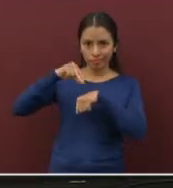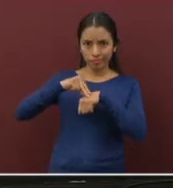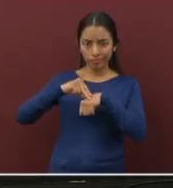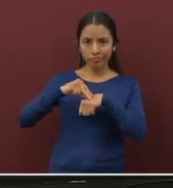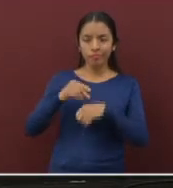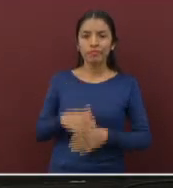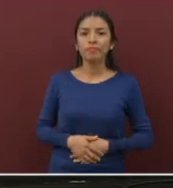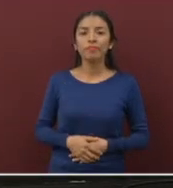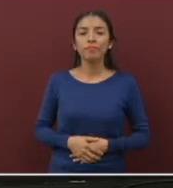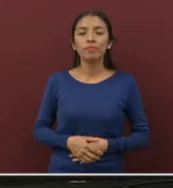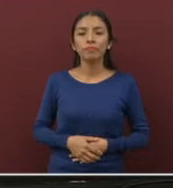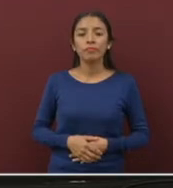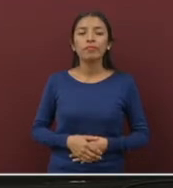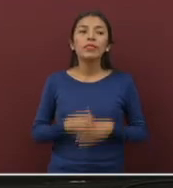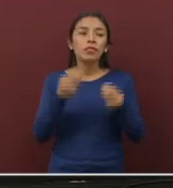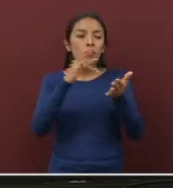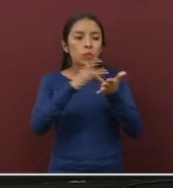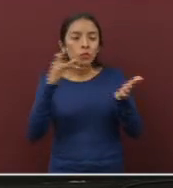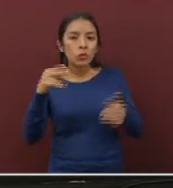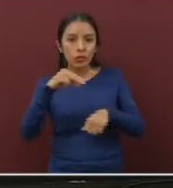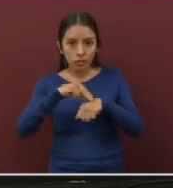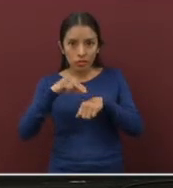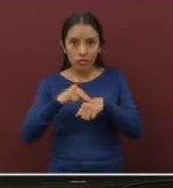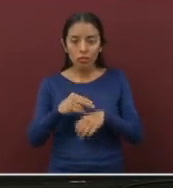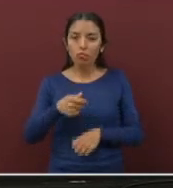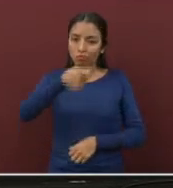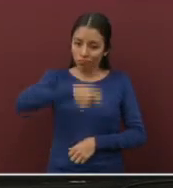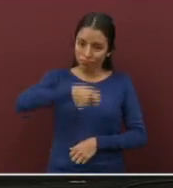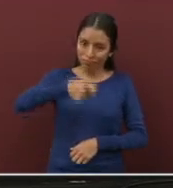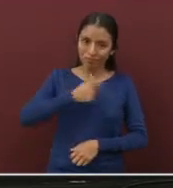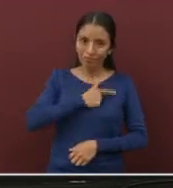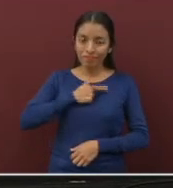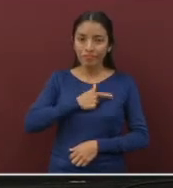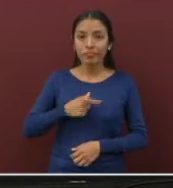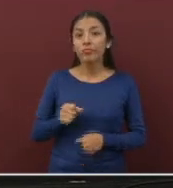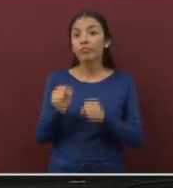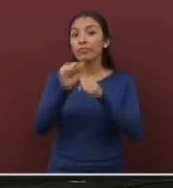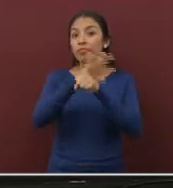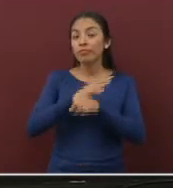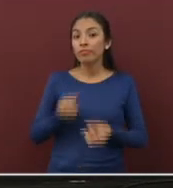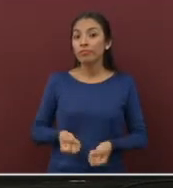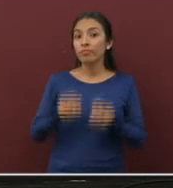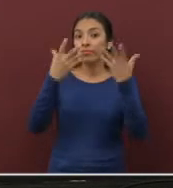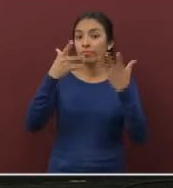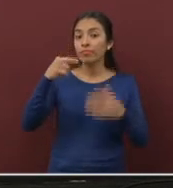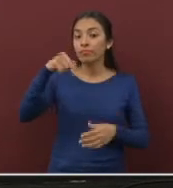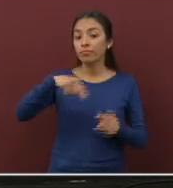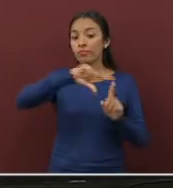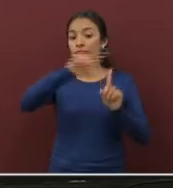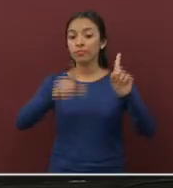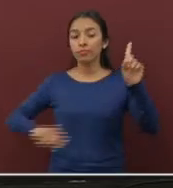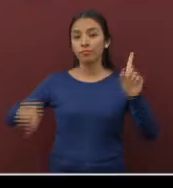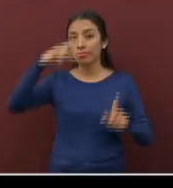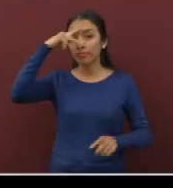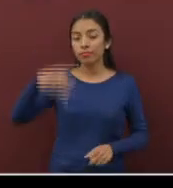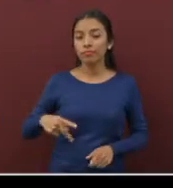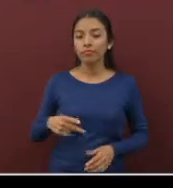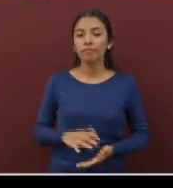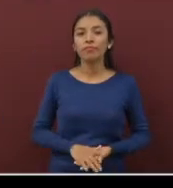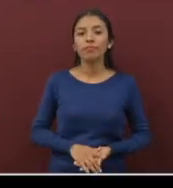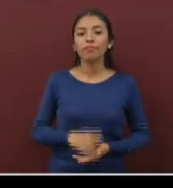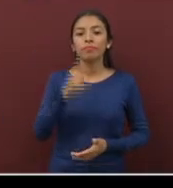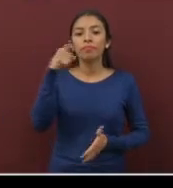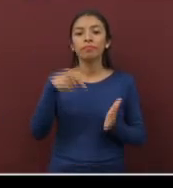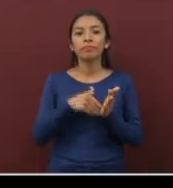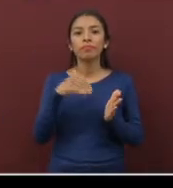muchas gracias doctor gusto en saludarles los casos positivos a kobe 19 registrados a nivel nacional son ahora